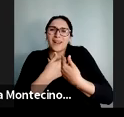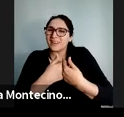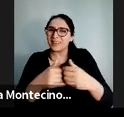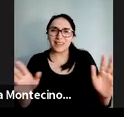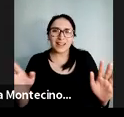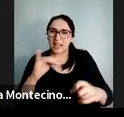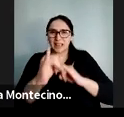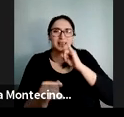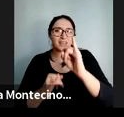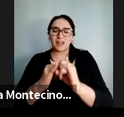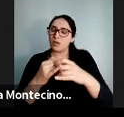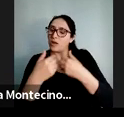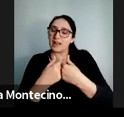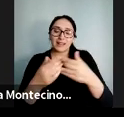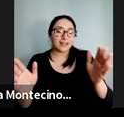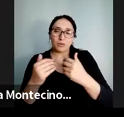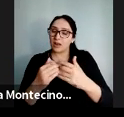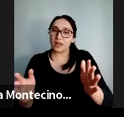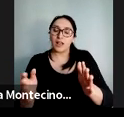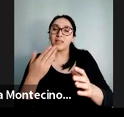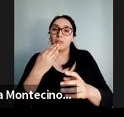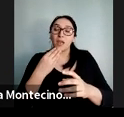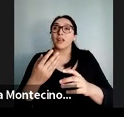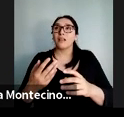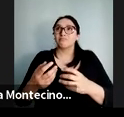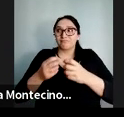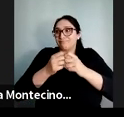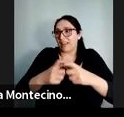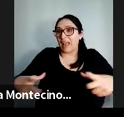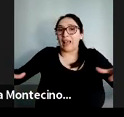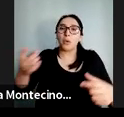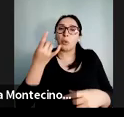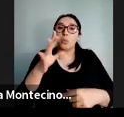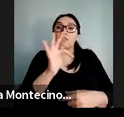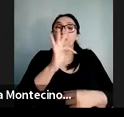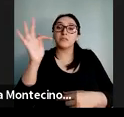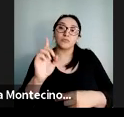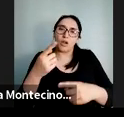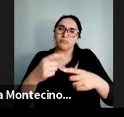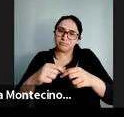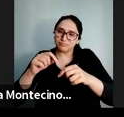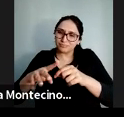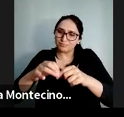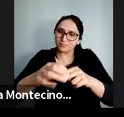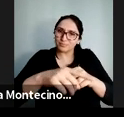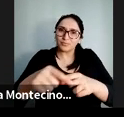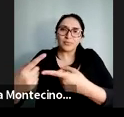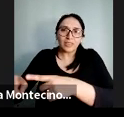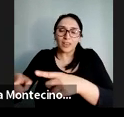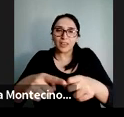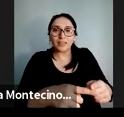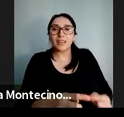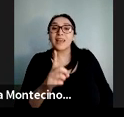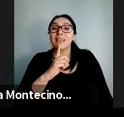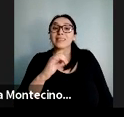múltiples plataformas que existen. Entonces el campo también es bastante amplio. Por ejemplo, desde hace un tiempo está irrumpiendo también la plataforma